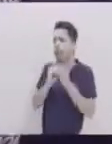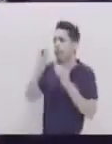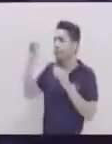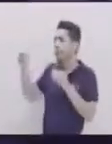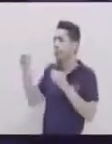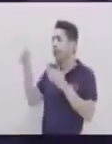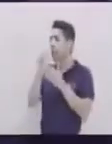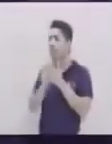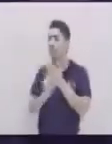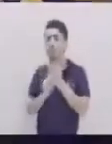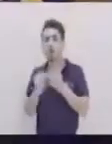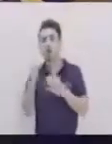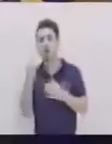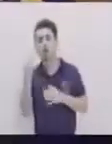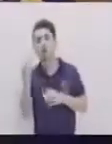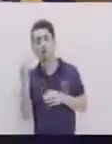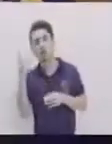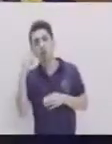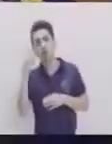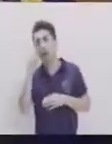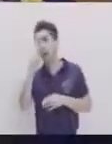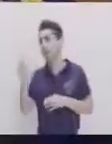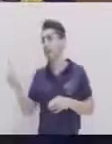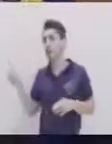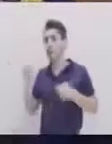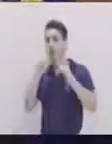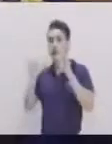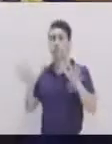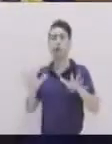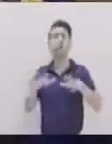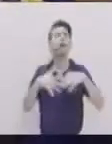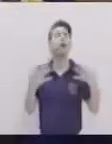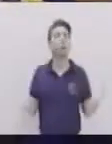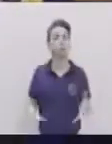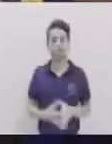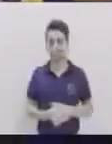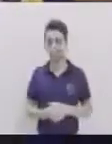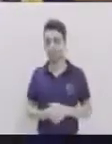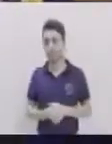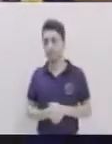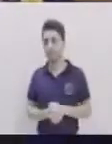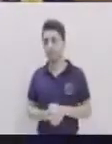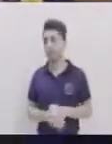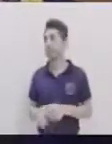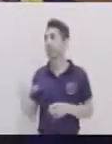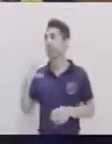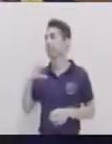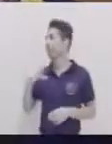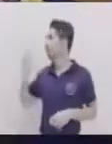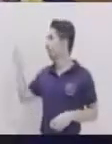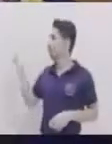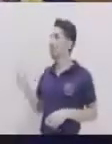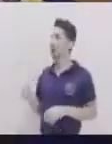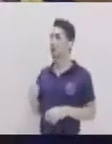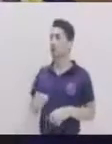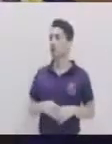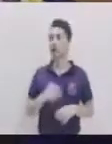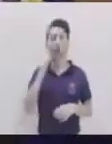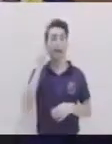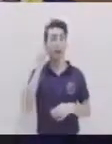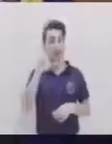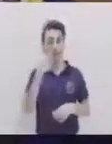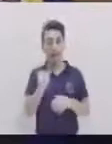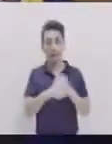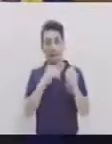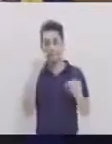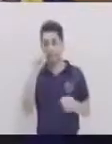graficar los números de cada uno de los animales? Tenemos acá una gráfica.